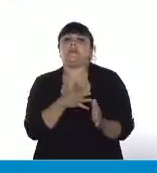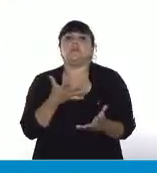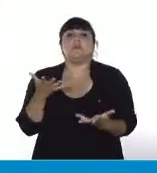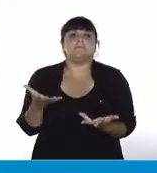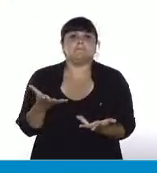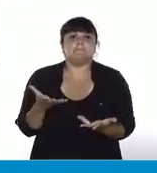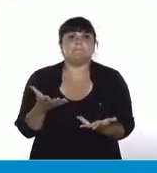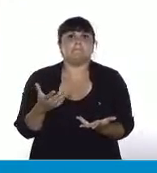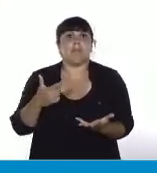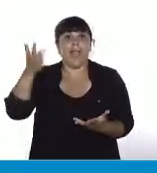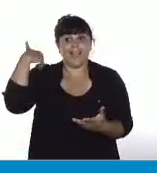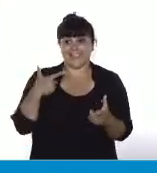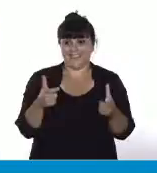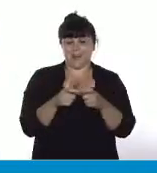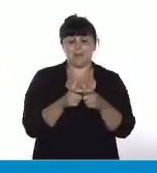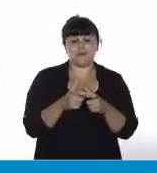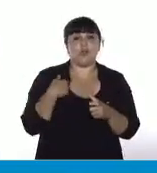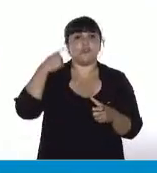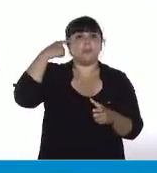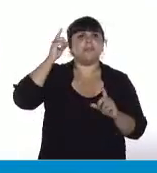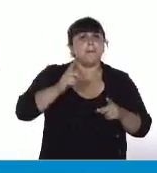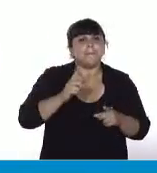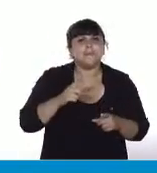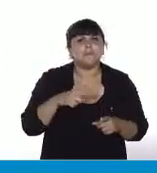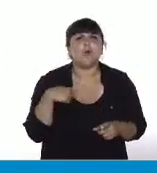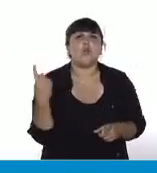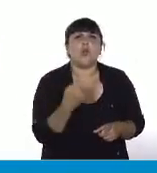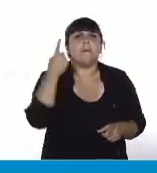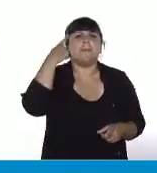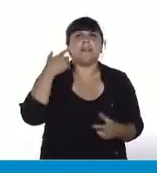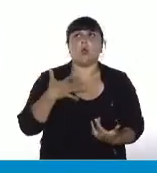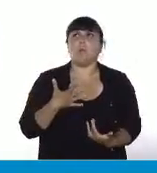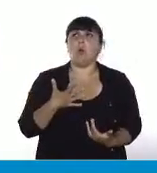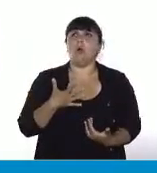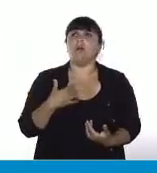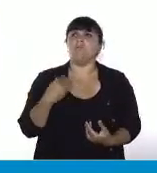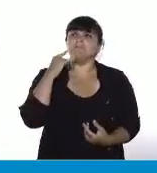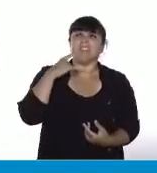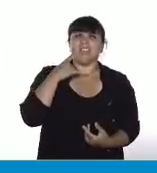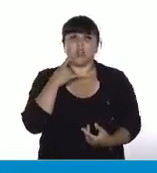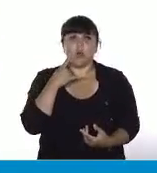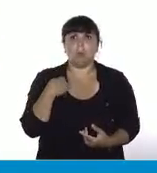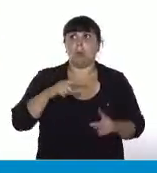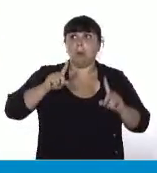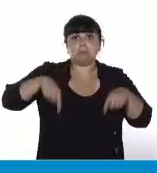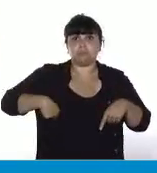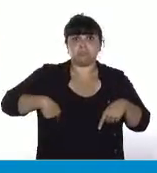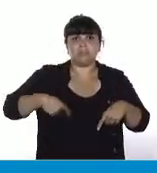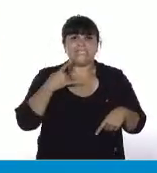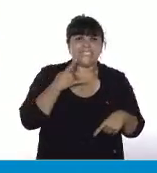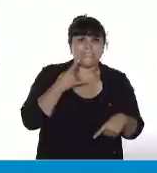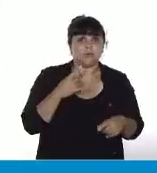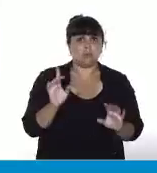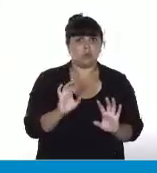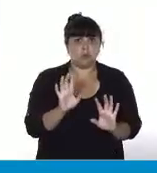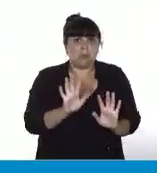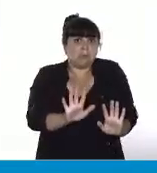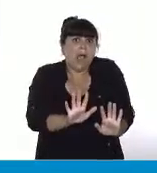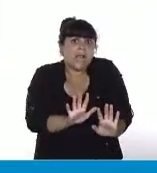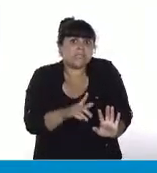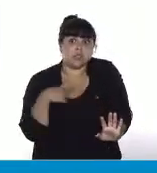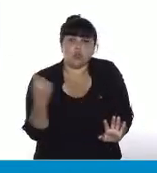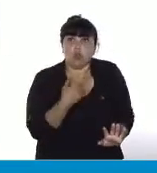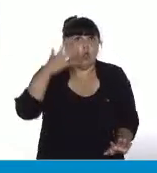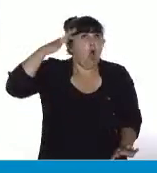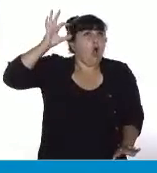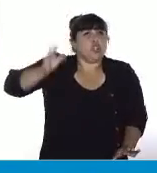en una reunión que tenía yo mencionaba esto mismo, no nos tiene que poner incómodos decir que no sabemos, porque es así, no todos sabemos